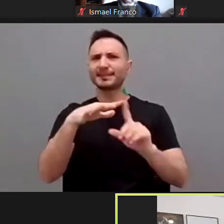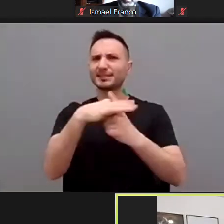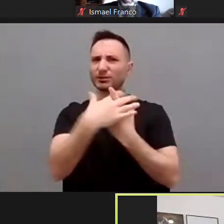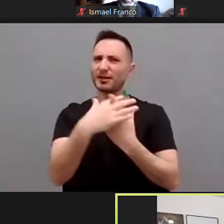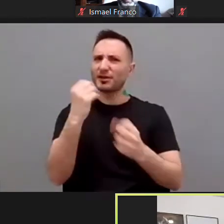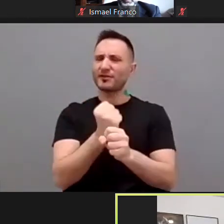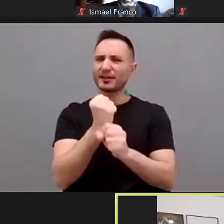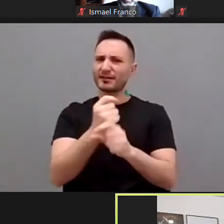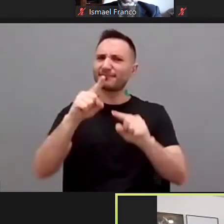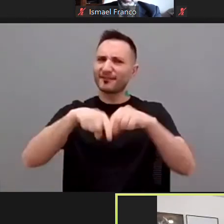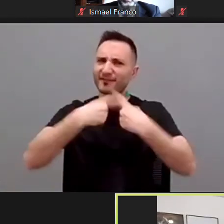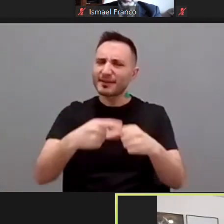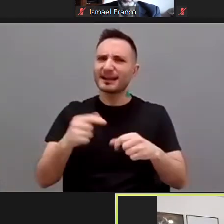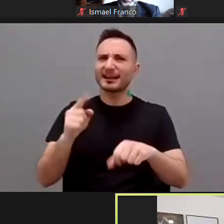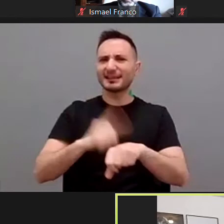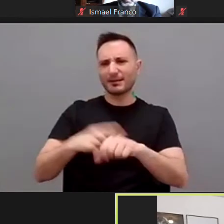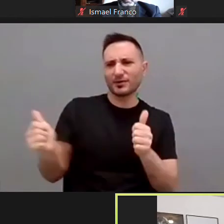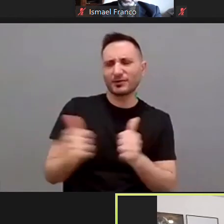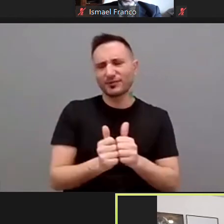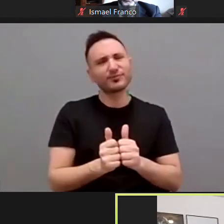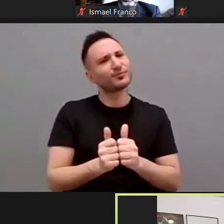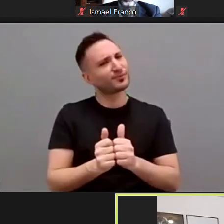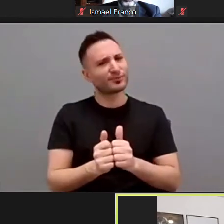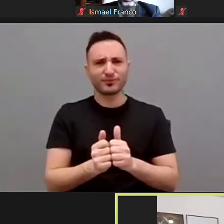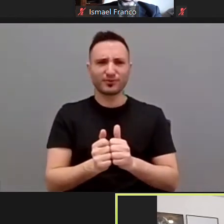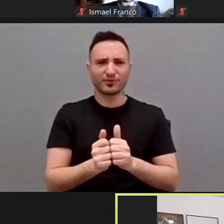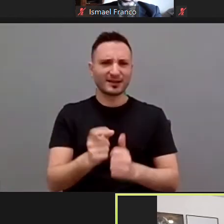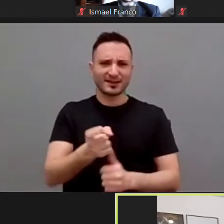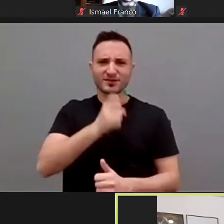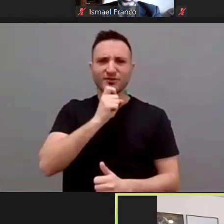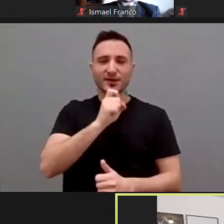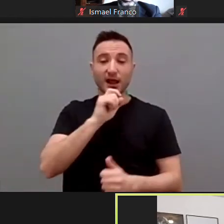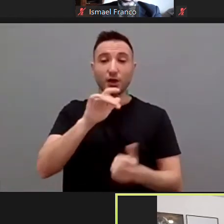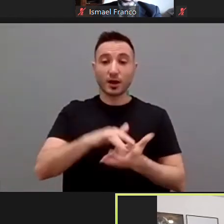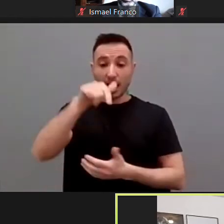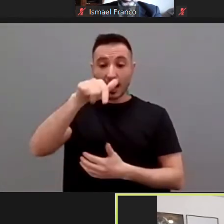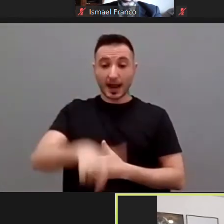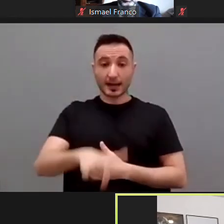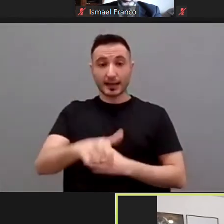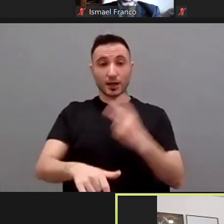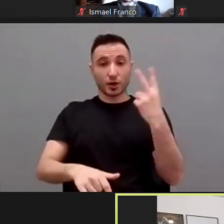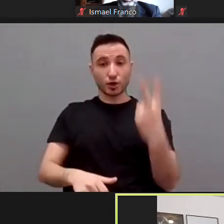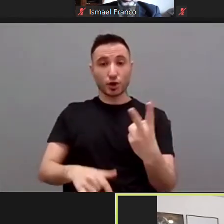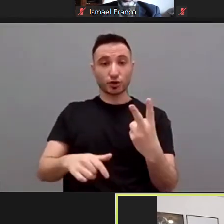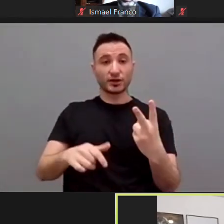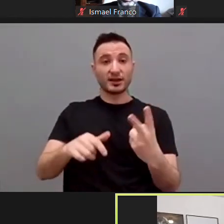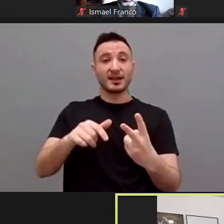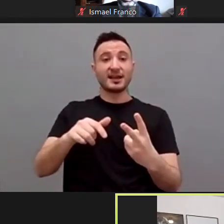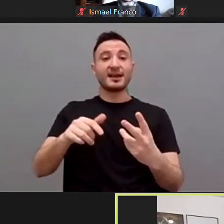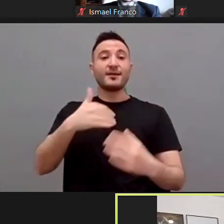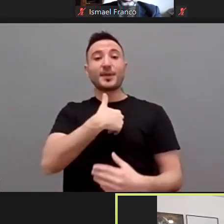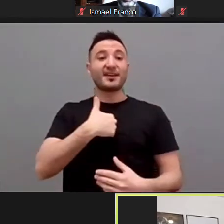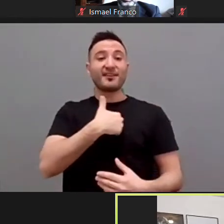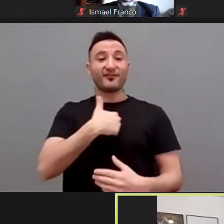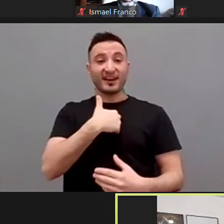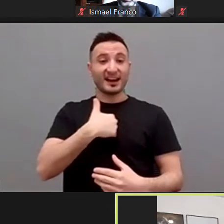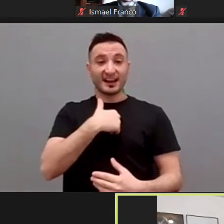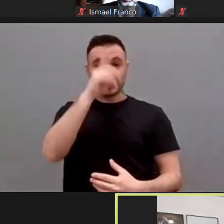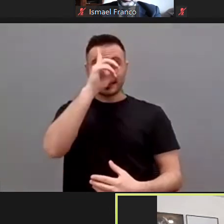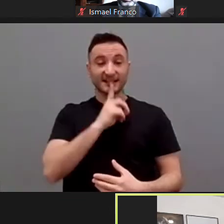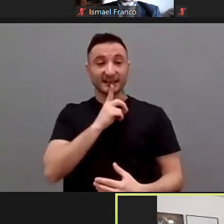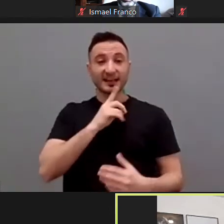realidad. ¿Qué ha pasado? Pues que los 2 pilares de la no conciliación en España, que son los abuelos y las abuelas, los colegios y las escuelas infantiles, de